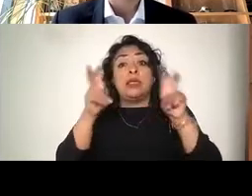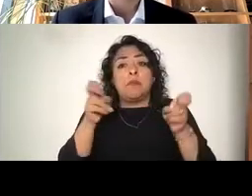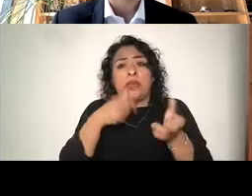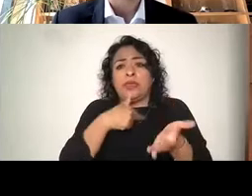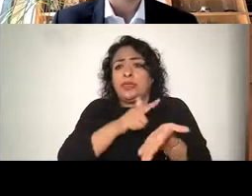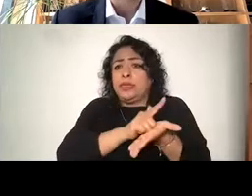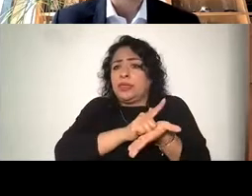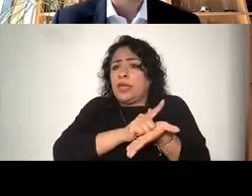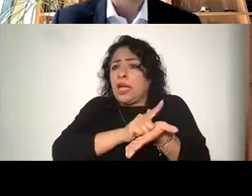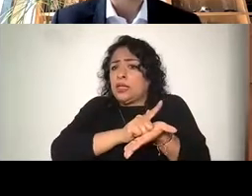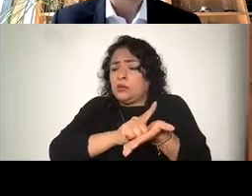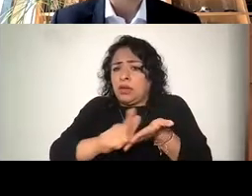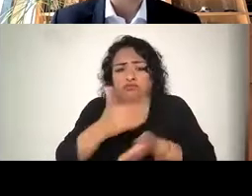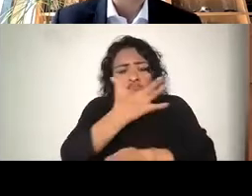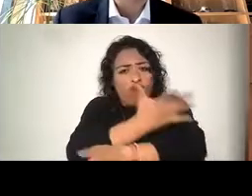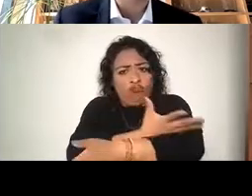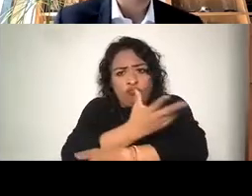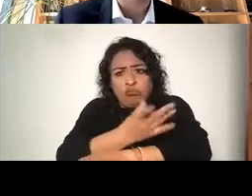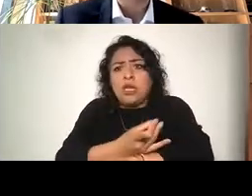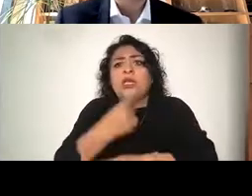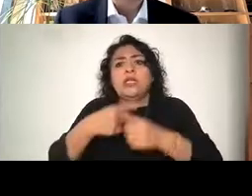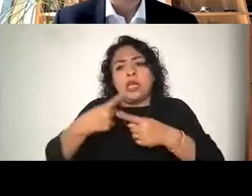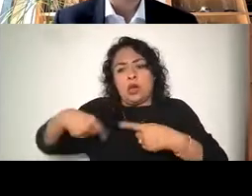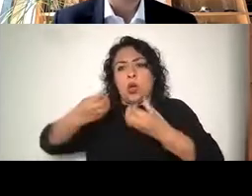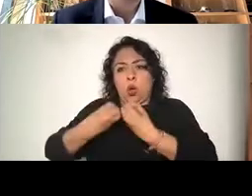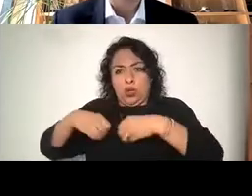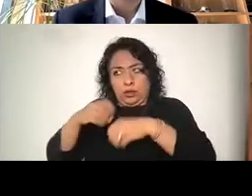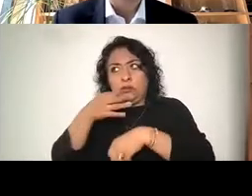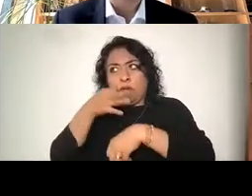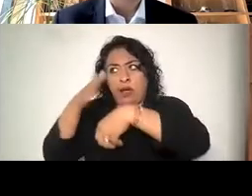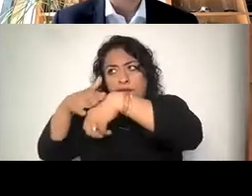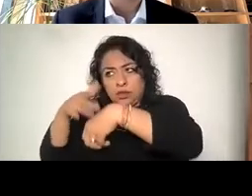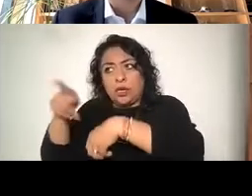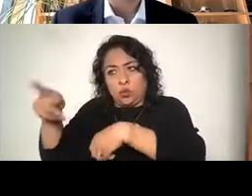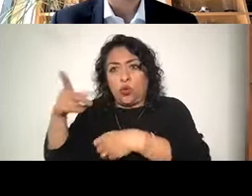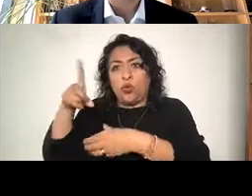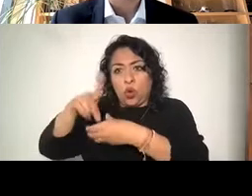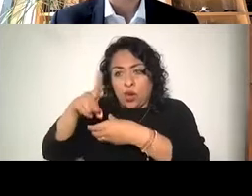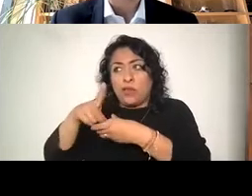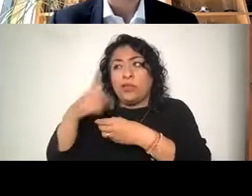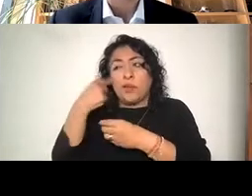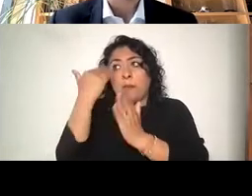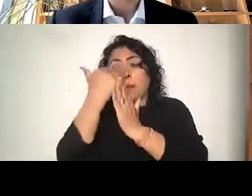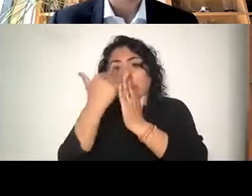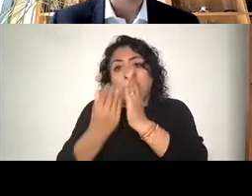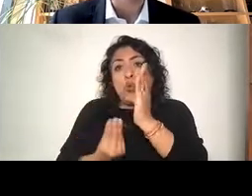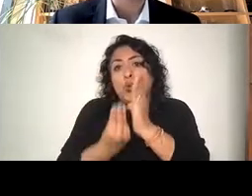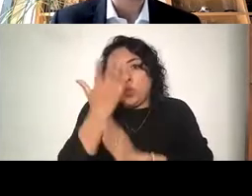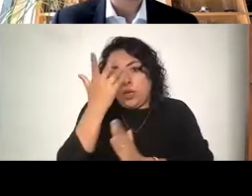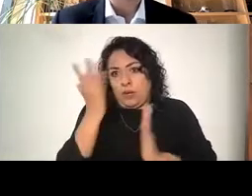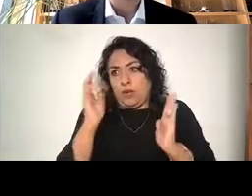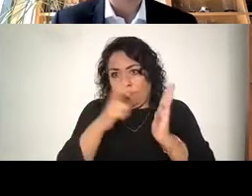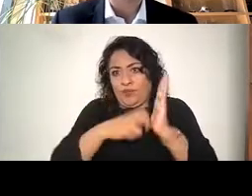transparencia y de honestidad de parte de la organización decirle al donante las nuevas condiciones, porque